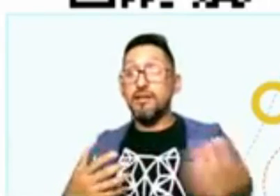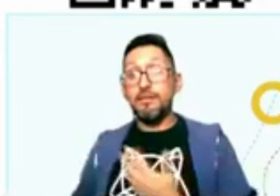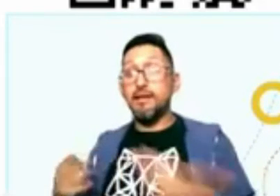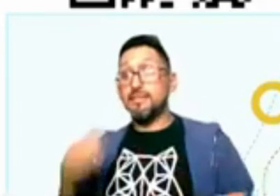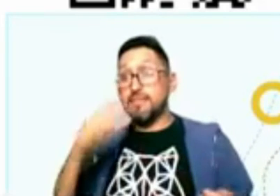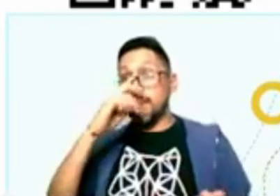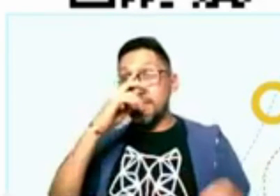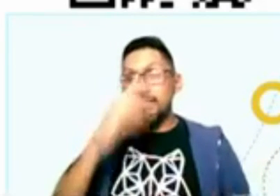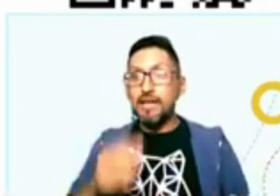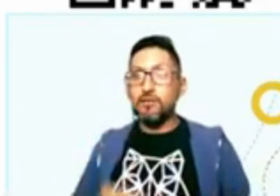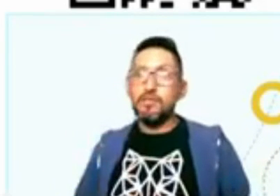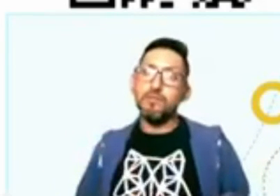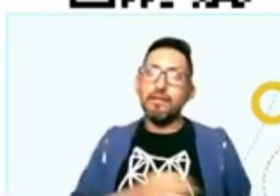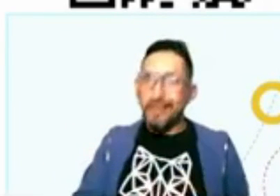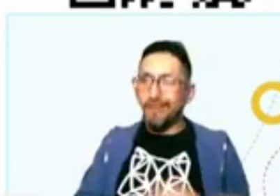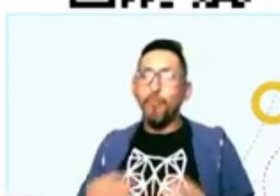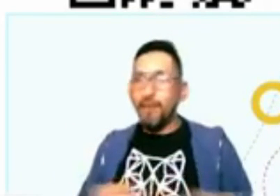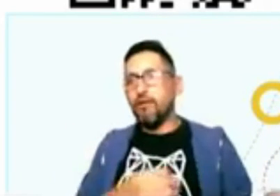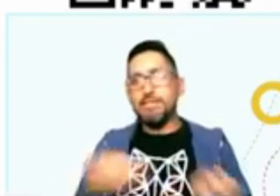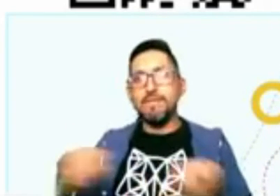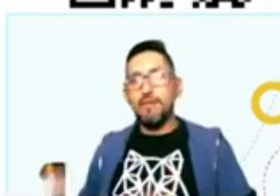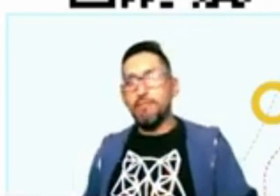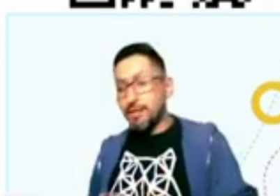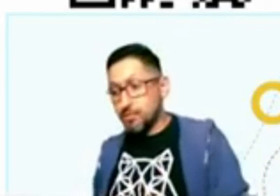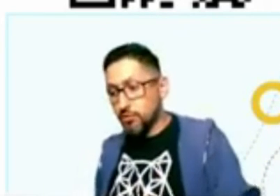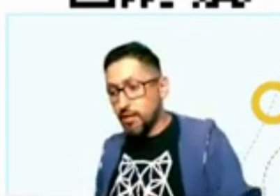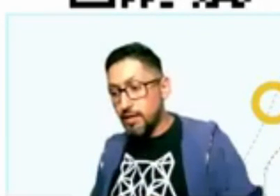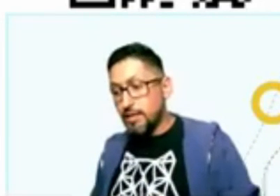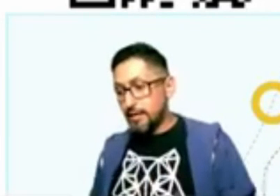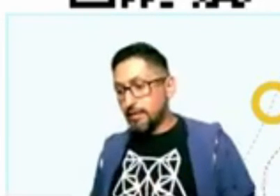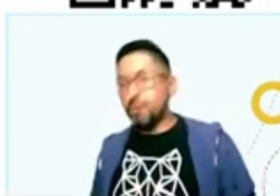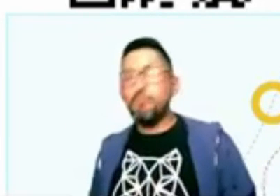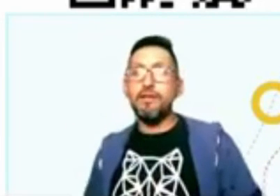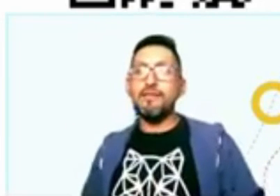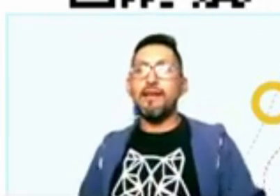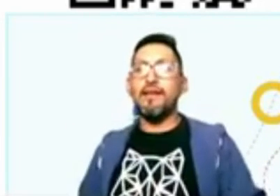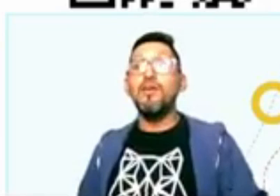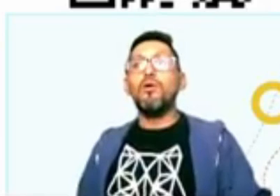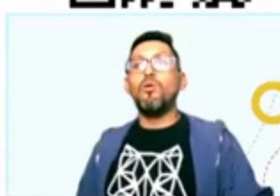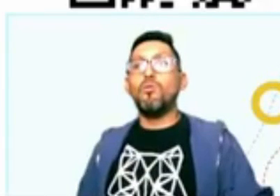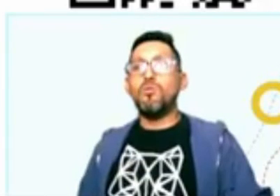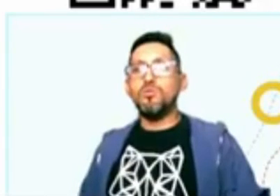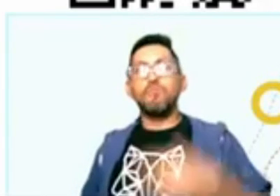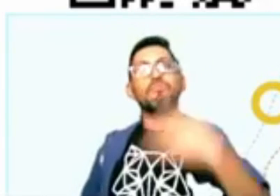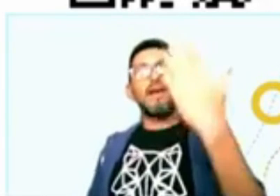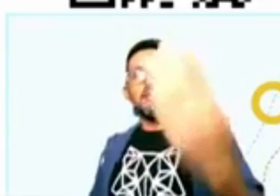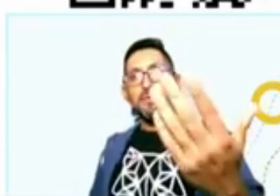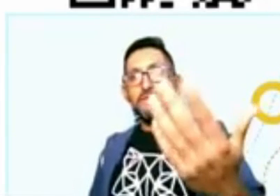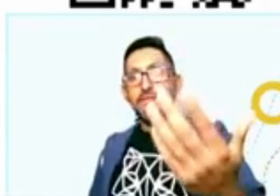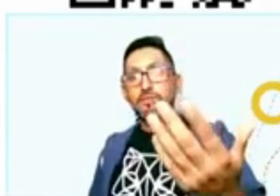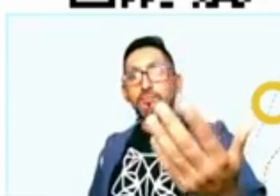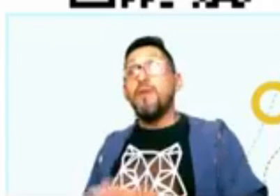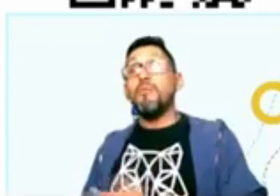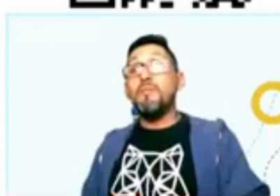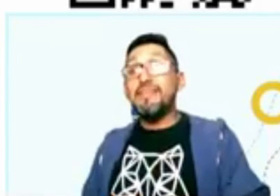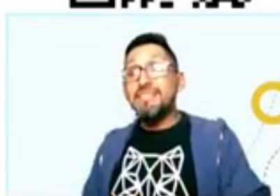educación a nivel de bachillerato, y eso tiene que recuperar lo que se ve en primaria y secundaria, y creo que podrían darle un uso a su